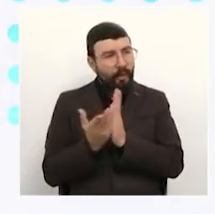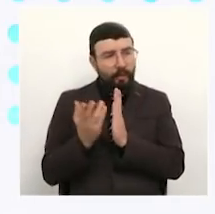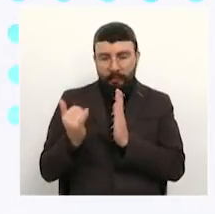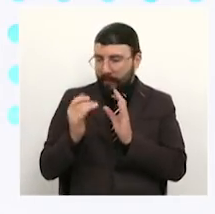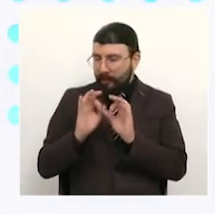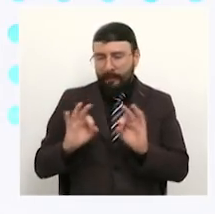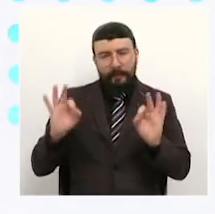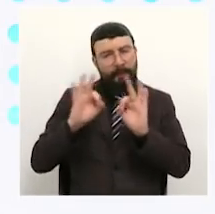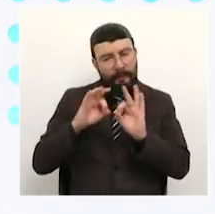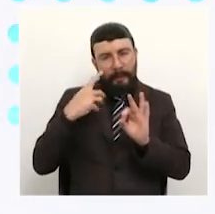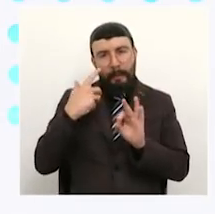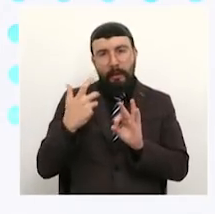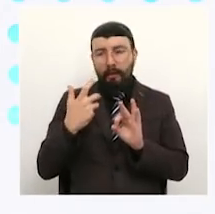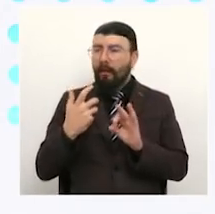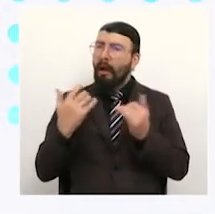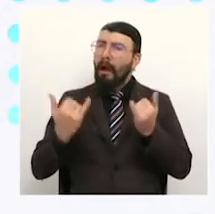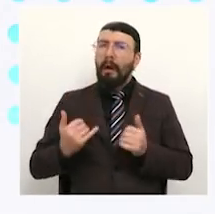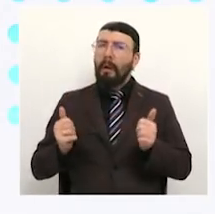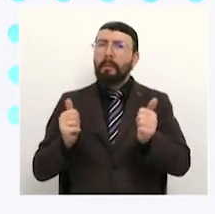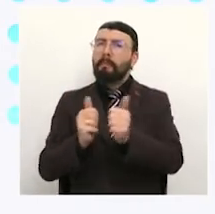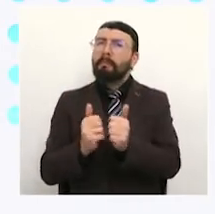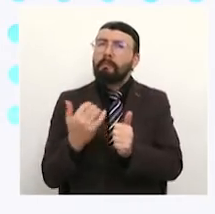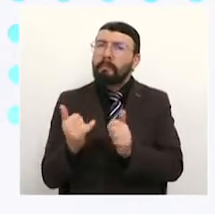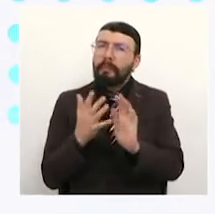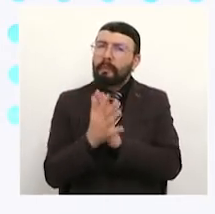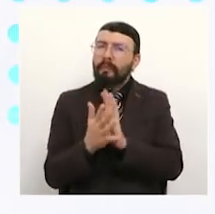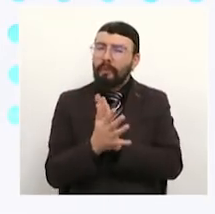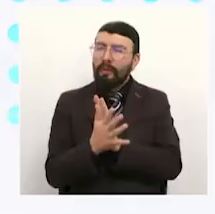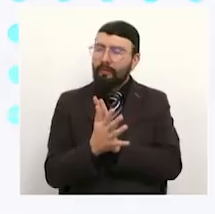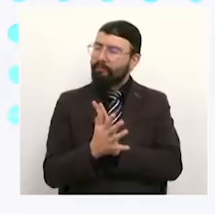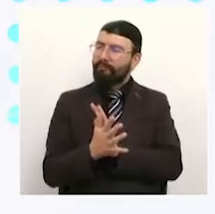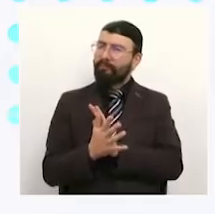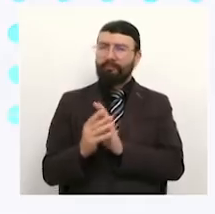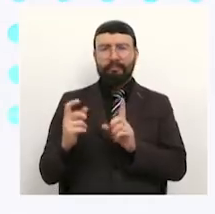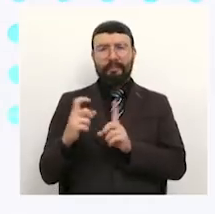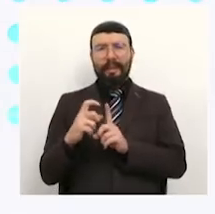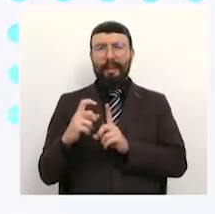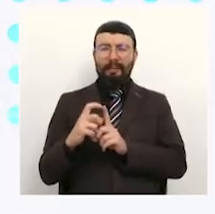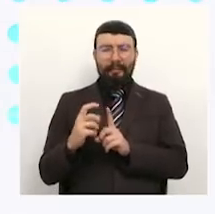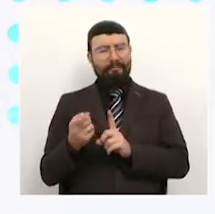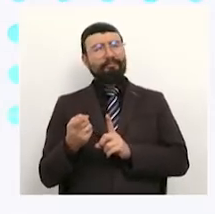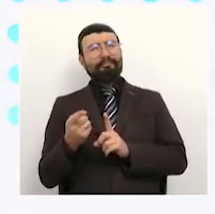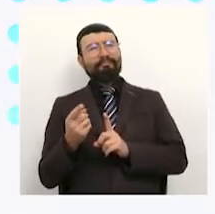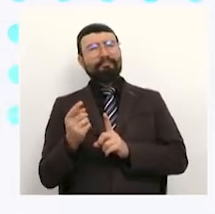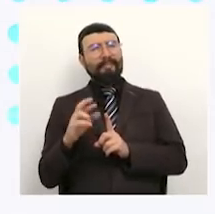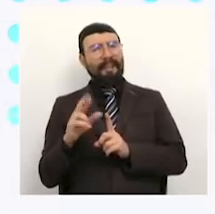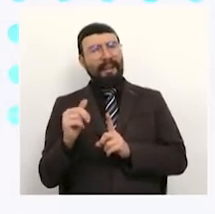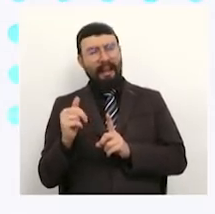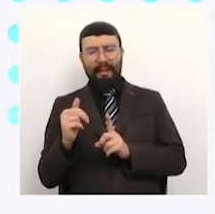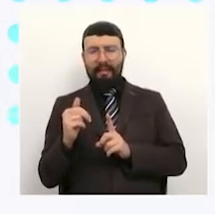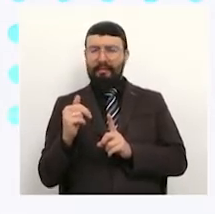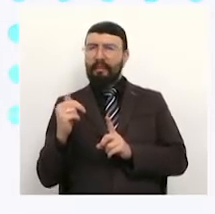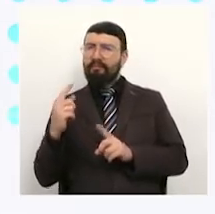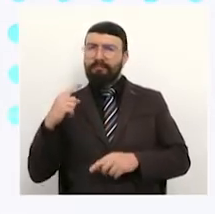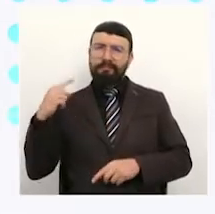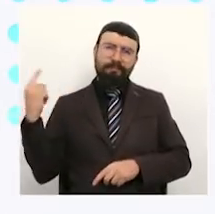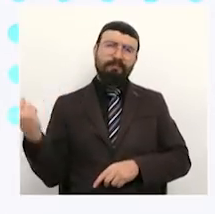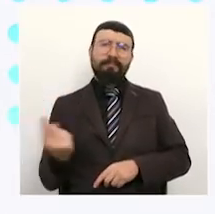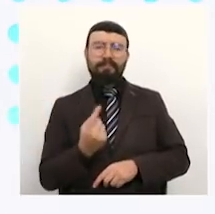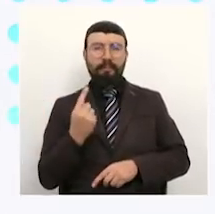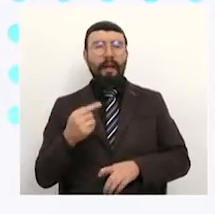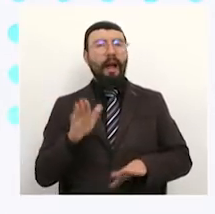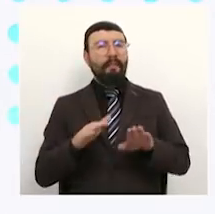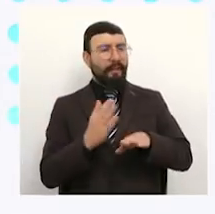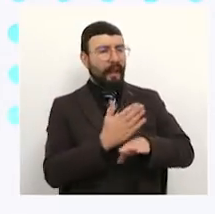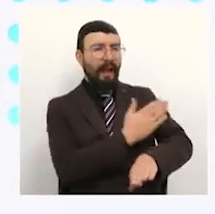el día de hoy vamos a hablar de una cosita que suena un poquito como muy generalizada inclusive lo hablamos con la gente de